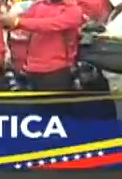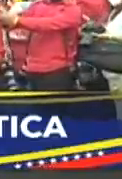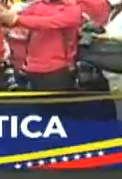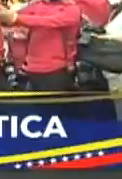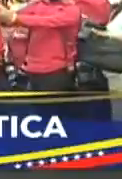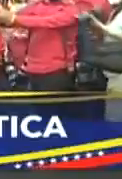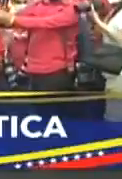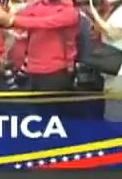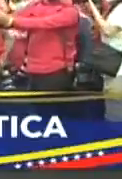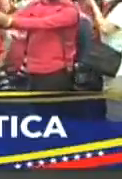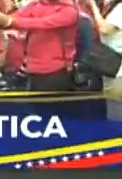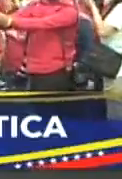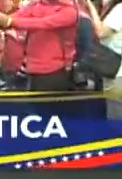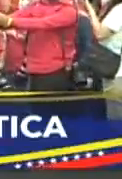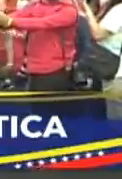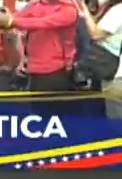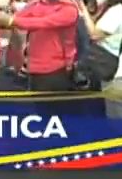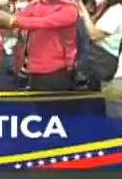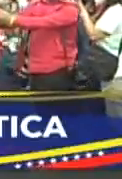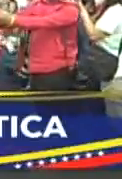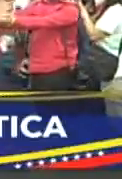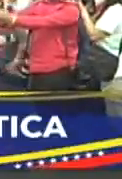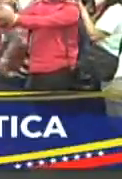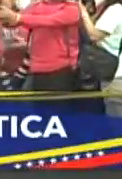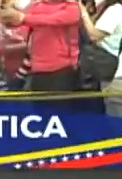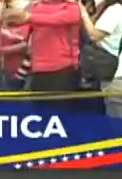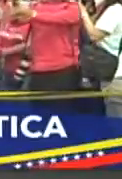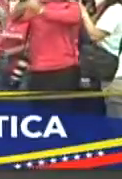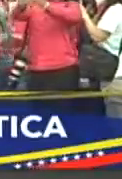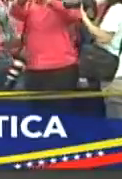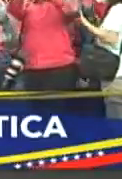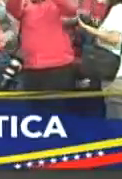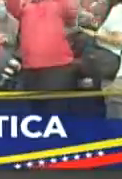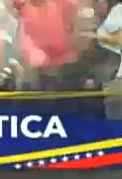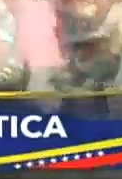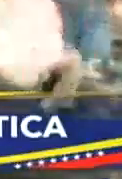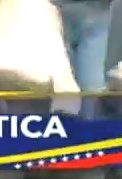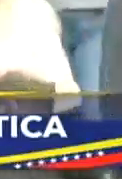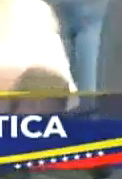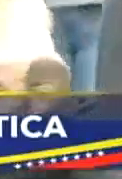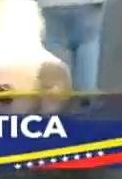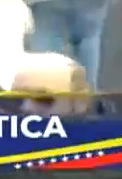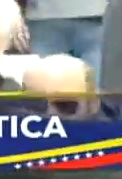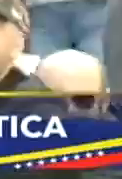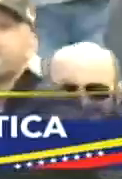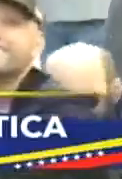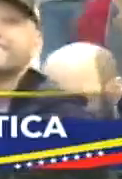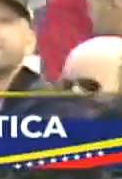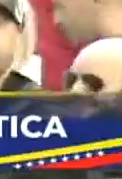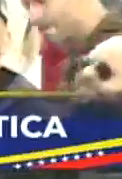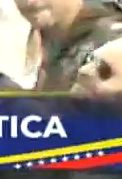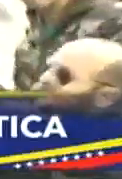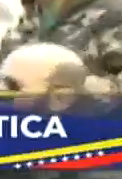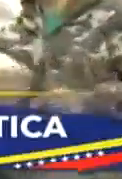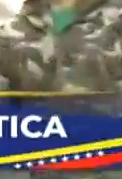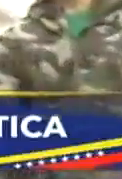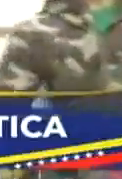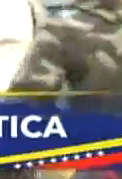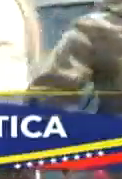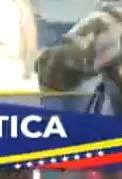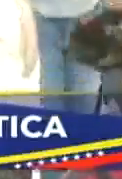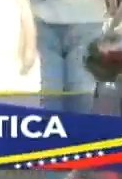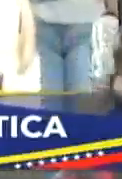pueblo que llega acá al casco histórico de la ciudad de Caracas y han sido los estudiantes los que